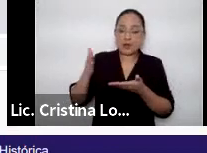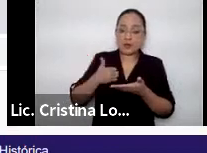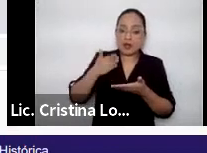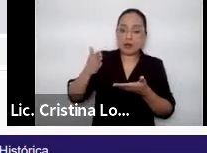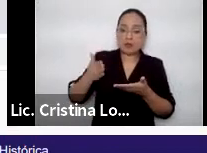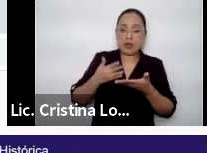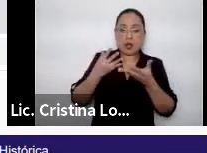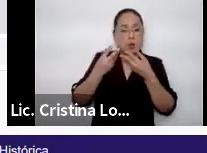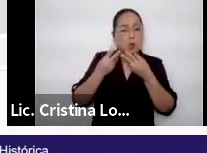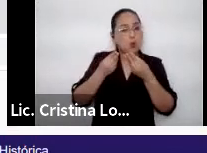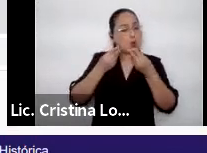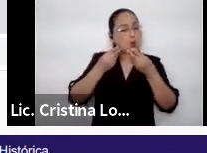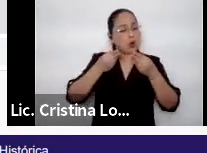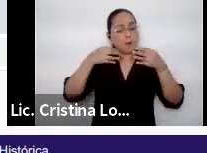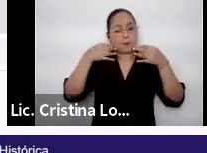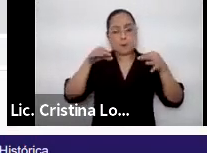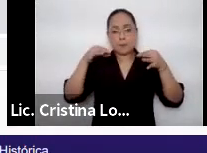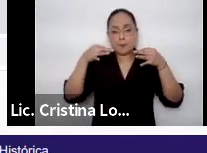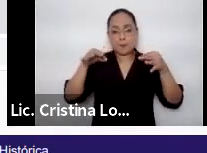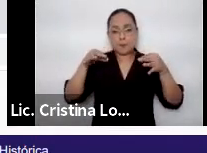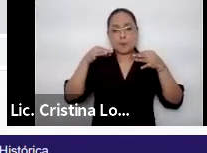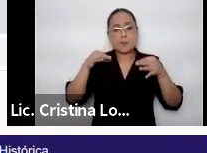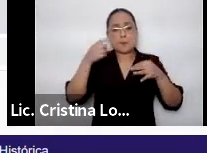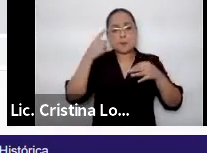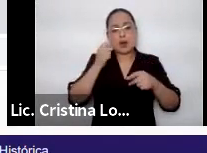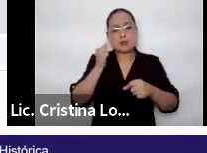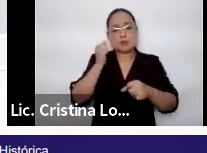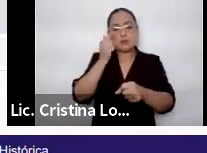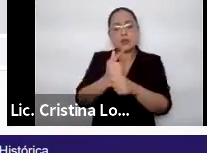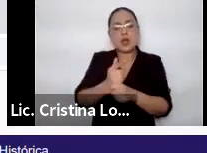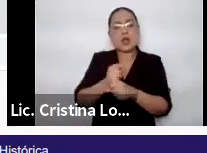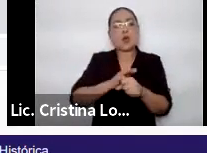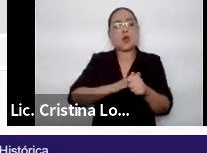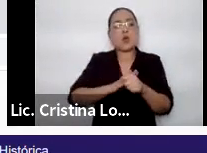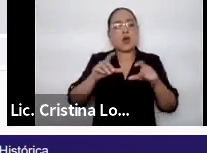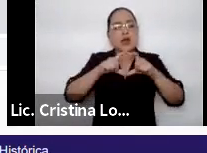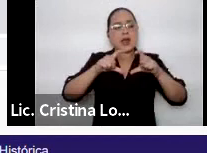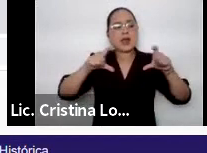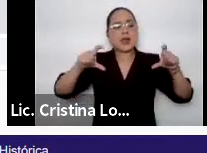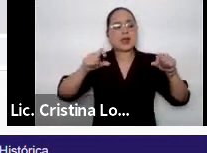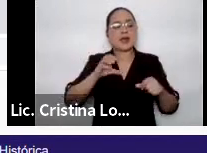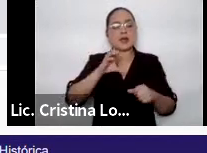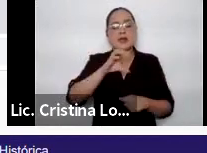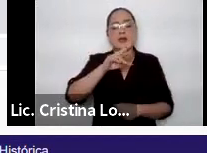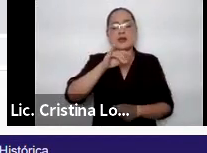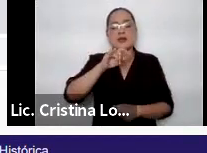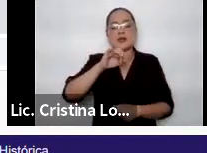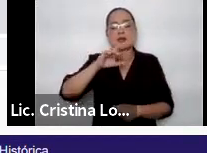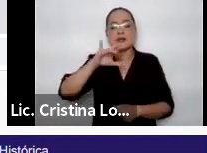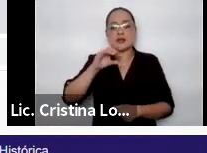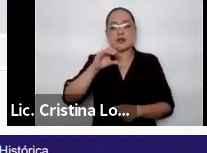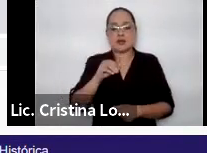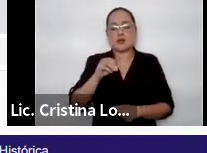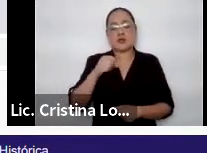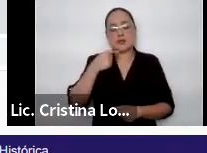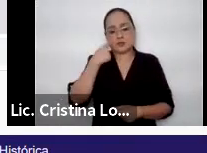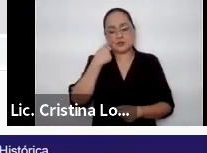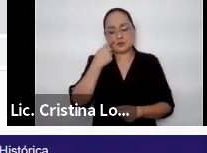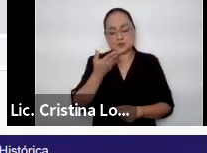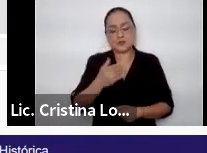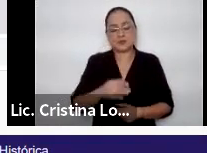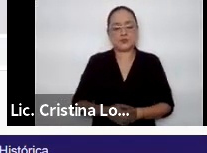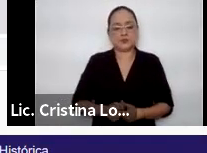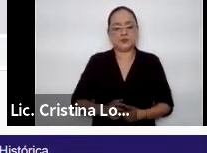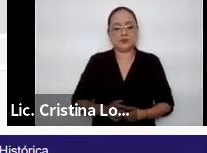el precedente para localizar el criterio respectivo.